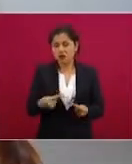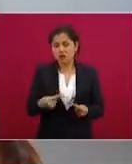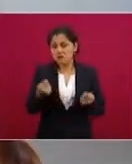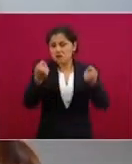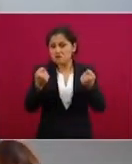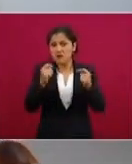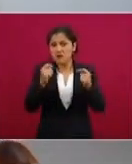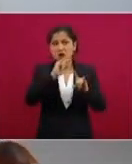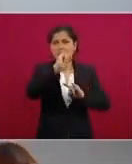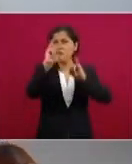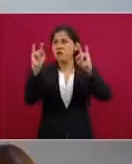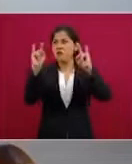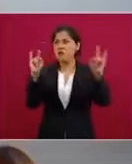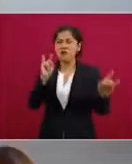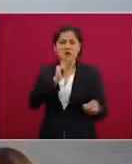afectando